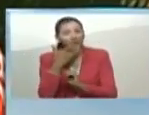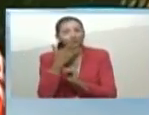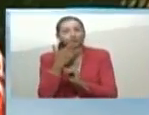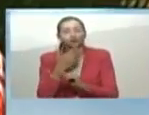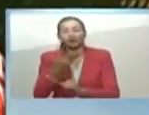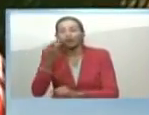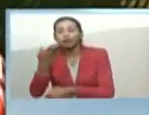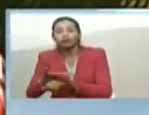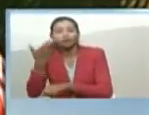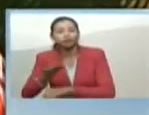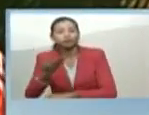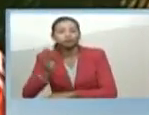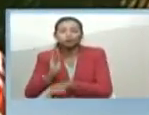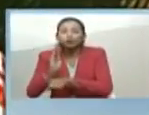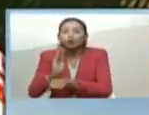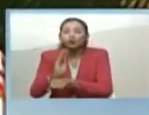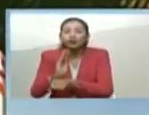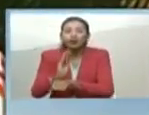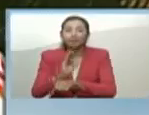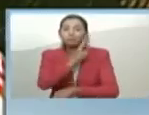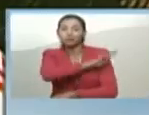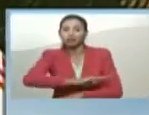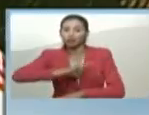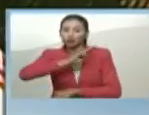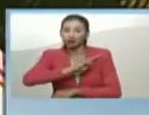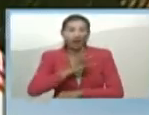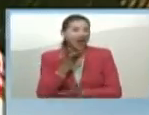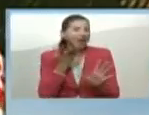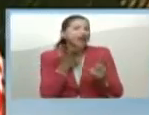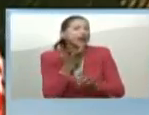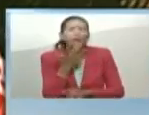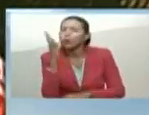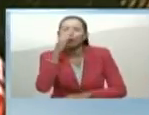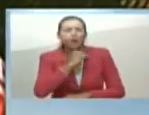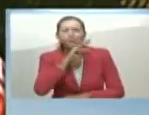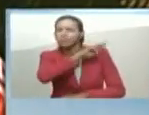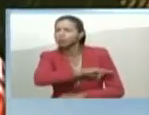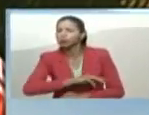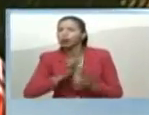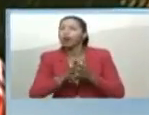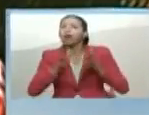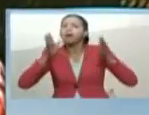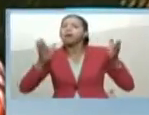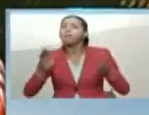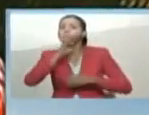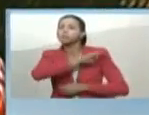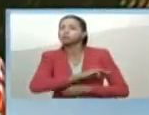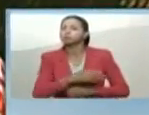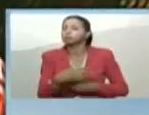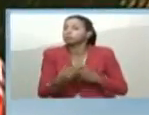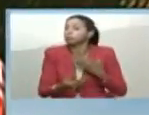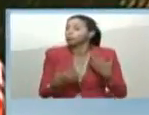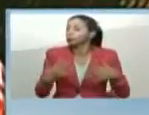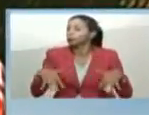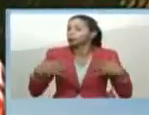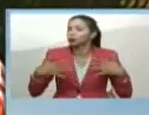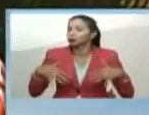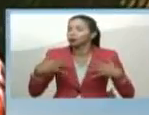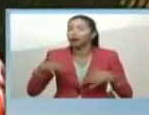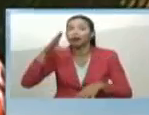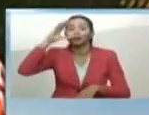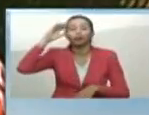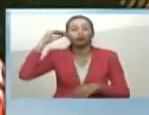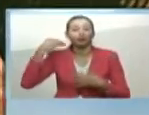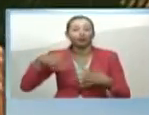misiones y grandes misiones que tenemos Si no fuera por las misiones grandes misiones Ay Dios santo